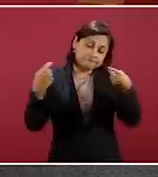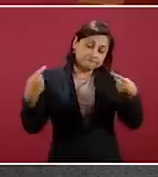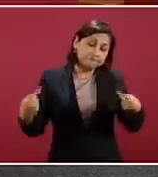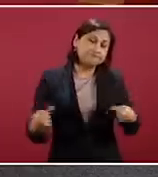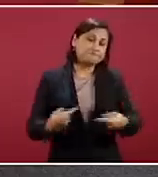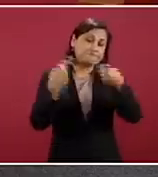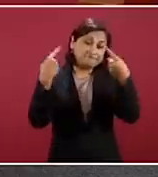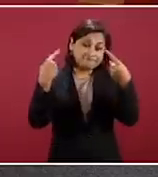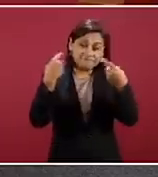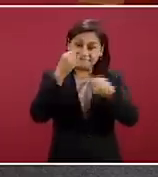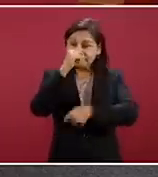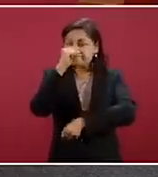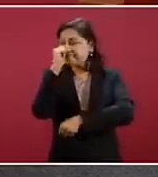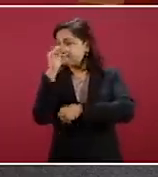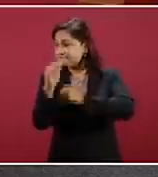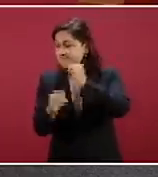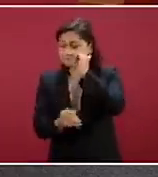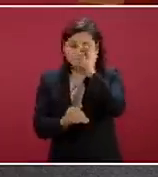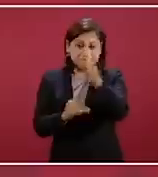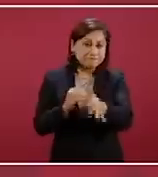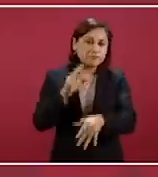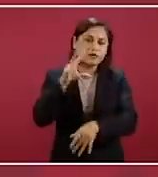que no haya insultos,